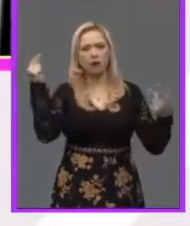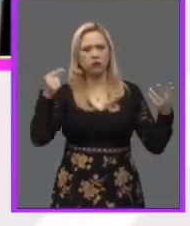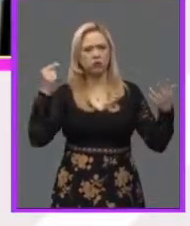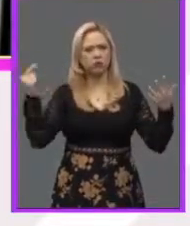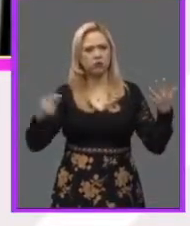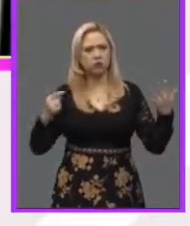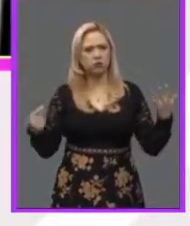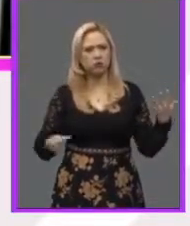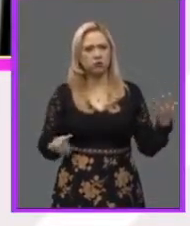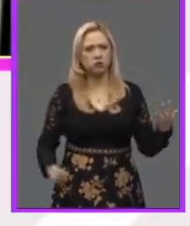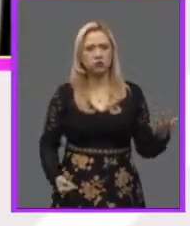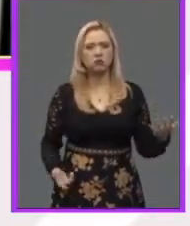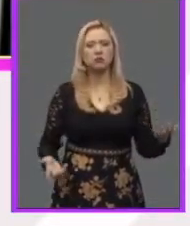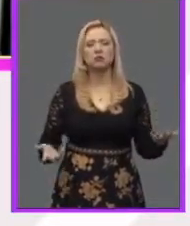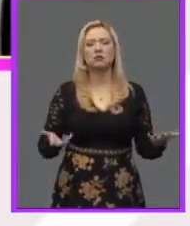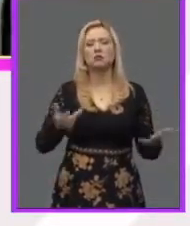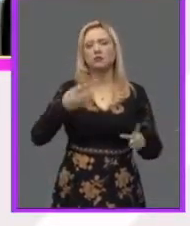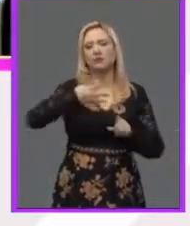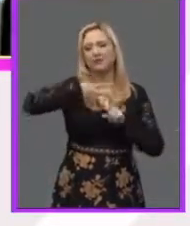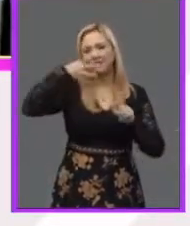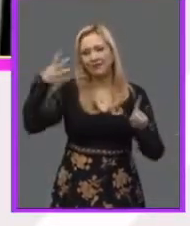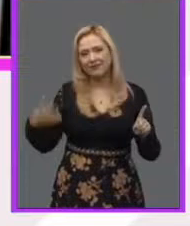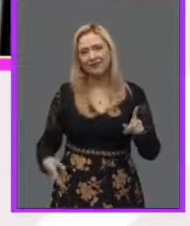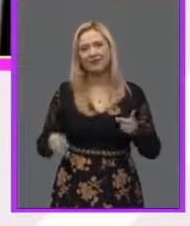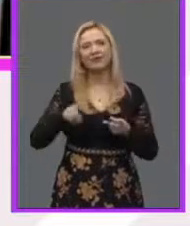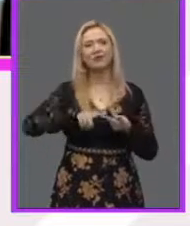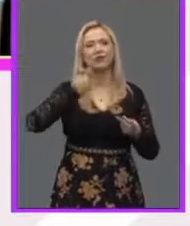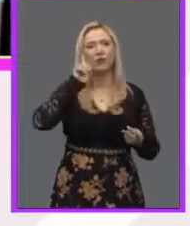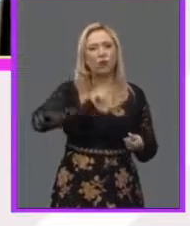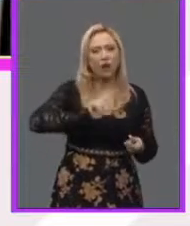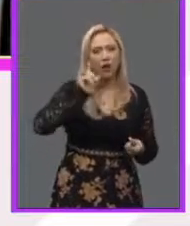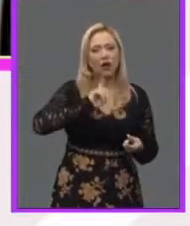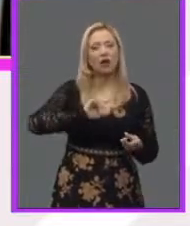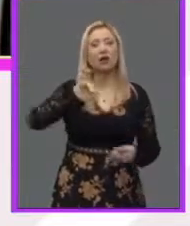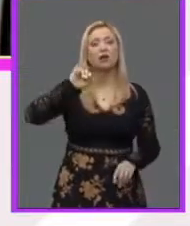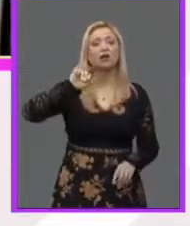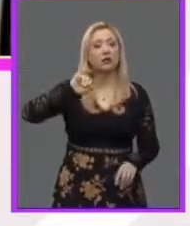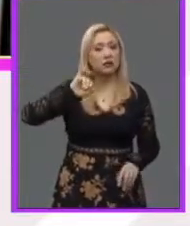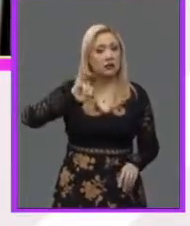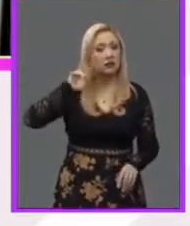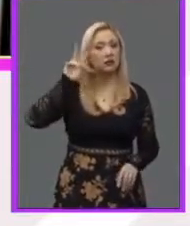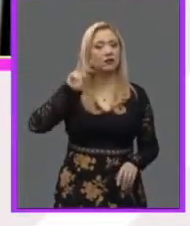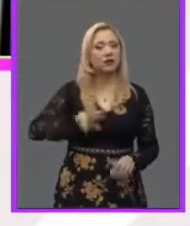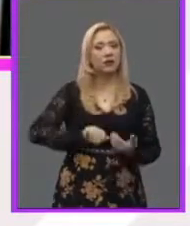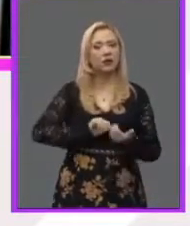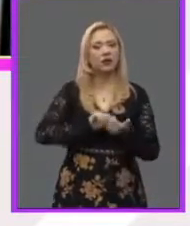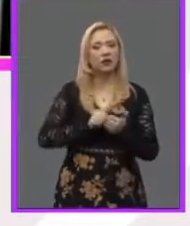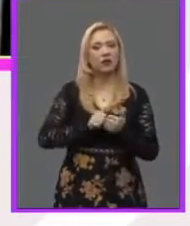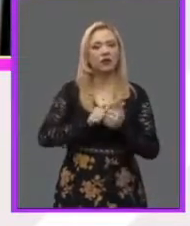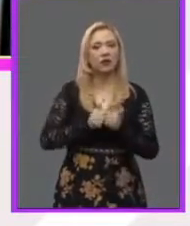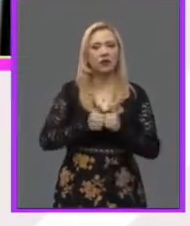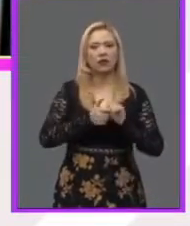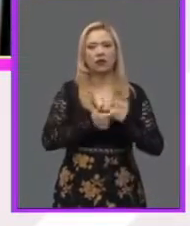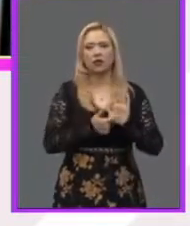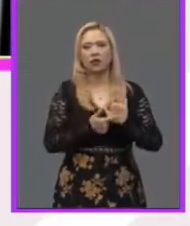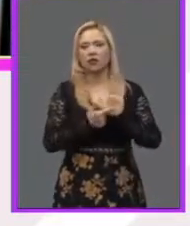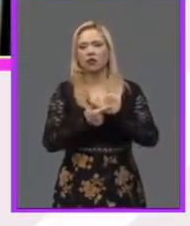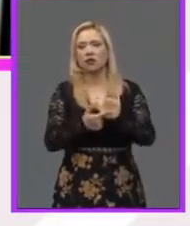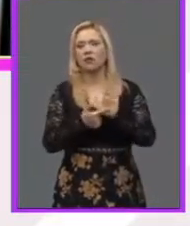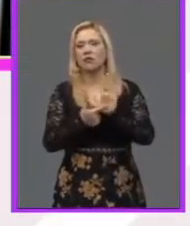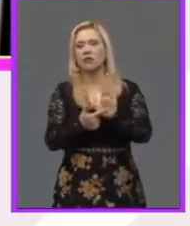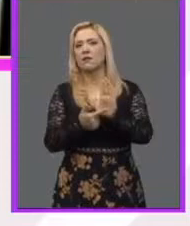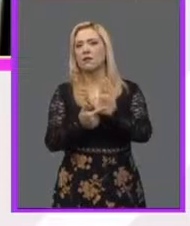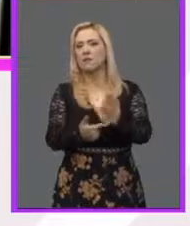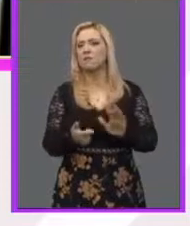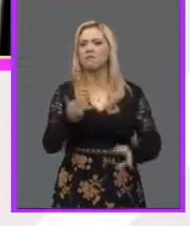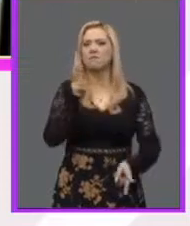otros temas, no sé, relacionados con población LGBT, con mujeres, etcétera, ya se está volviendo un tema que cada cierto tiempo vemos que se asoma en la agenda pública